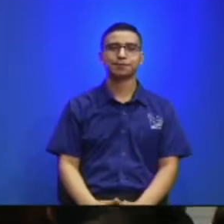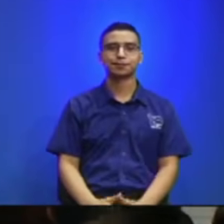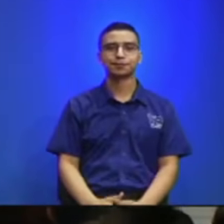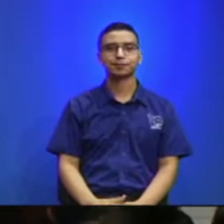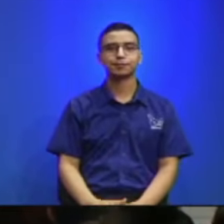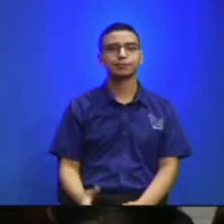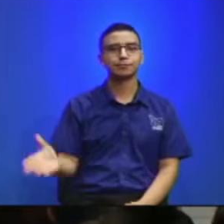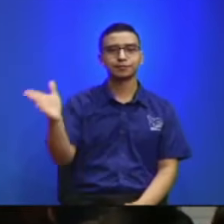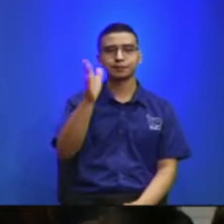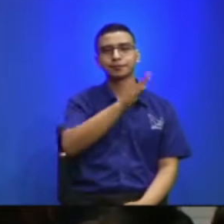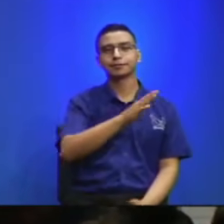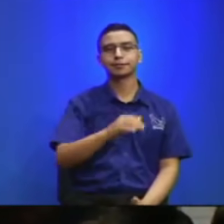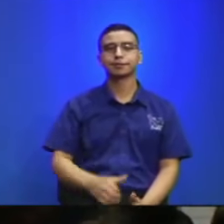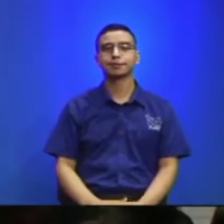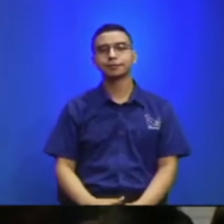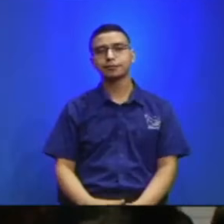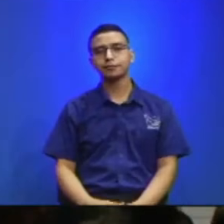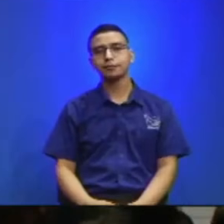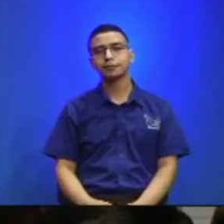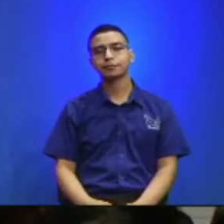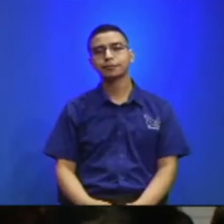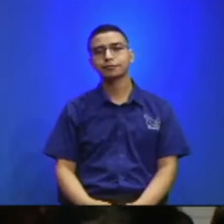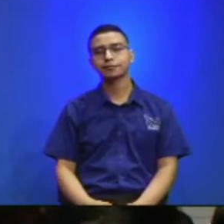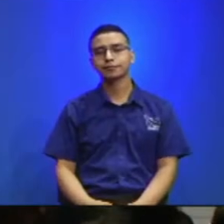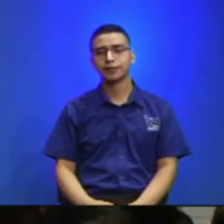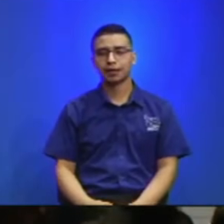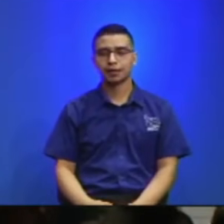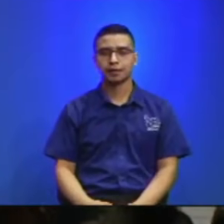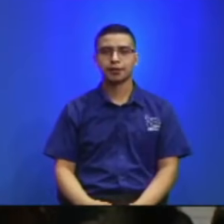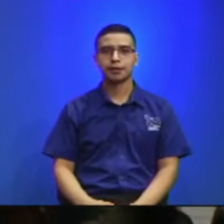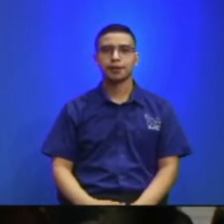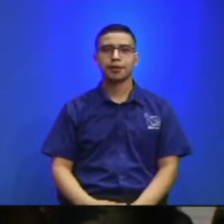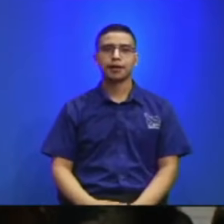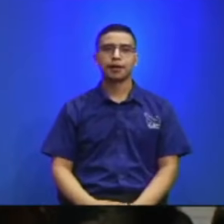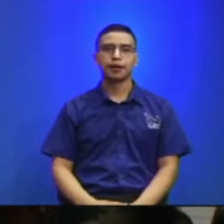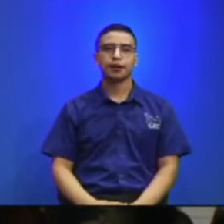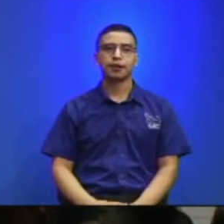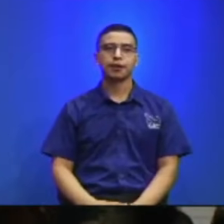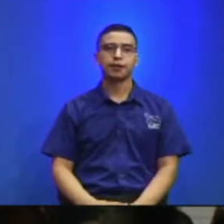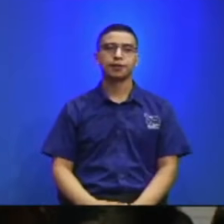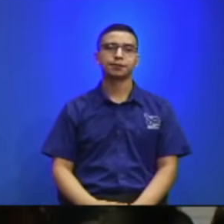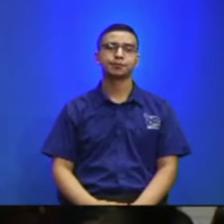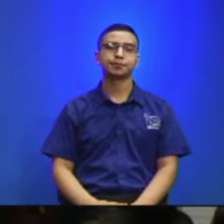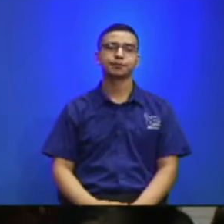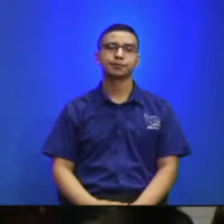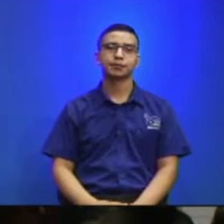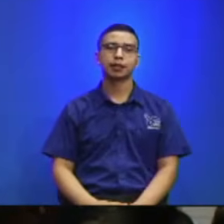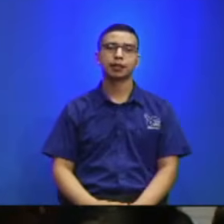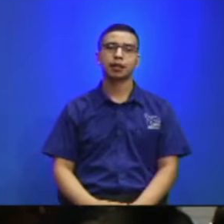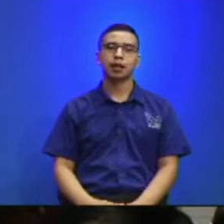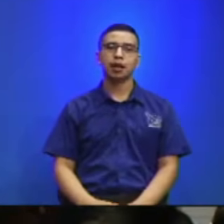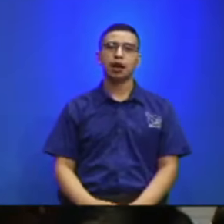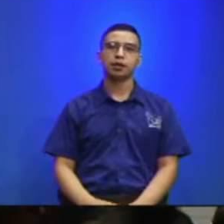de nuevo como le pasó a natanael y felipe como de nazaret y de